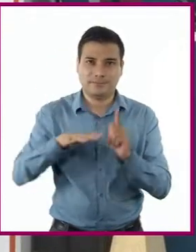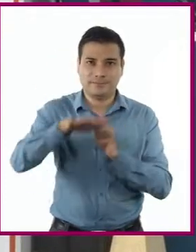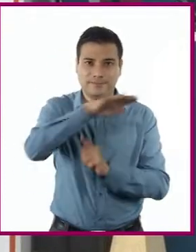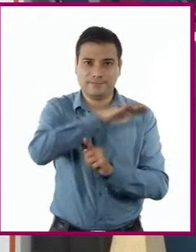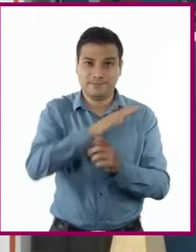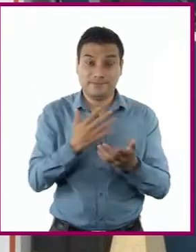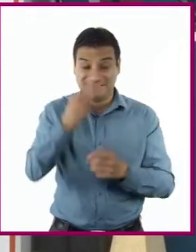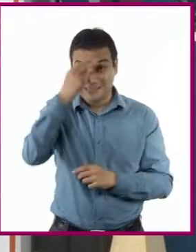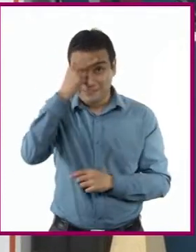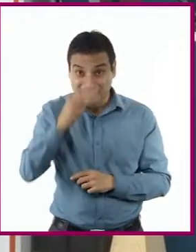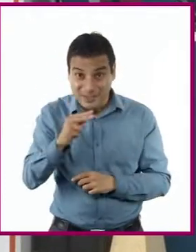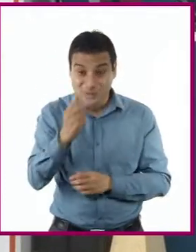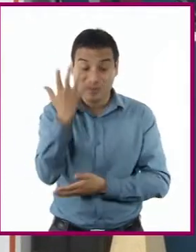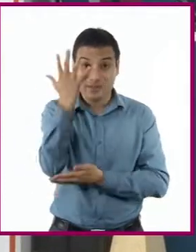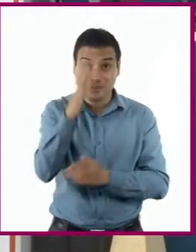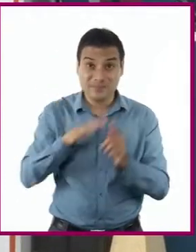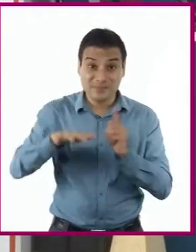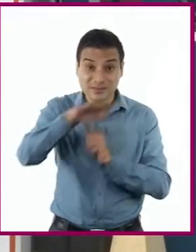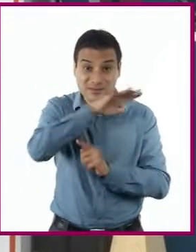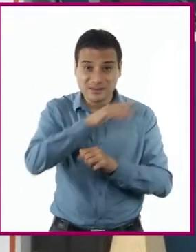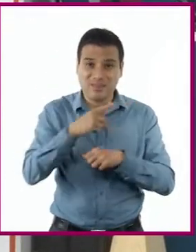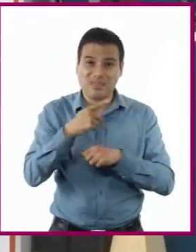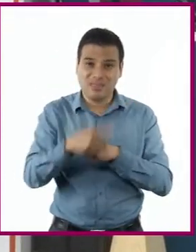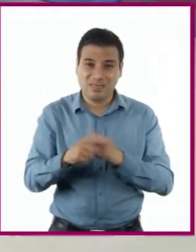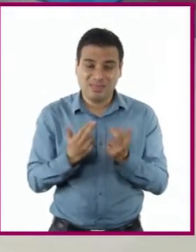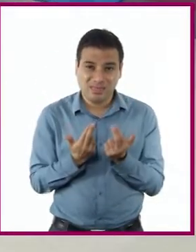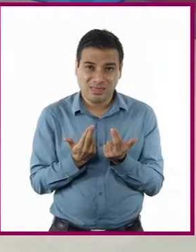ambiente de México haya sufrido un grave deterioro.